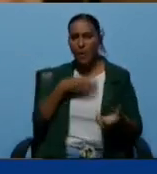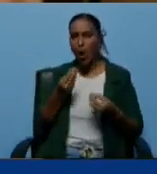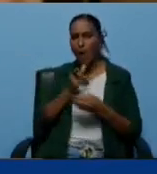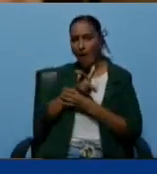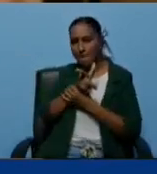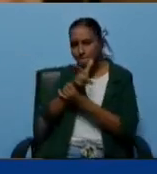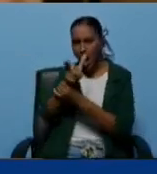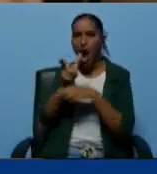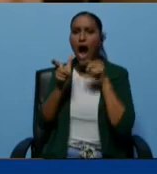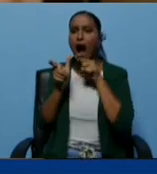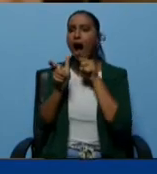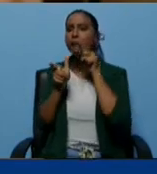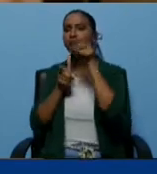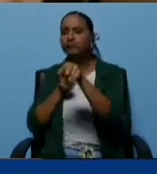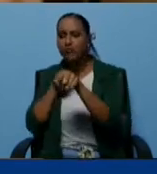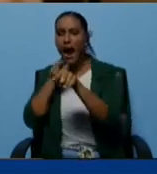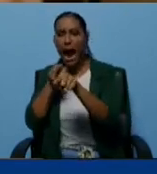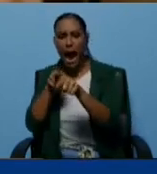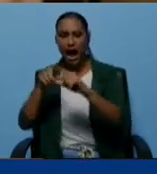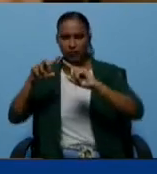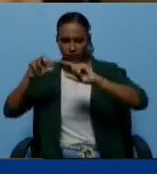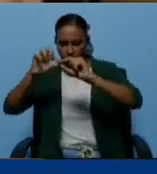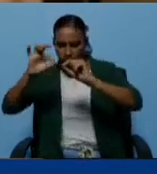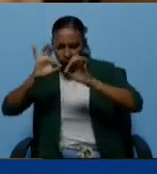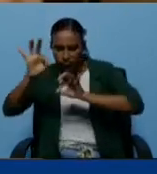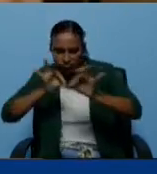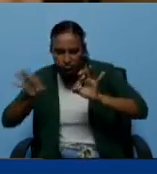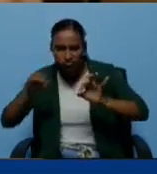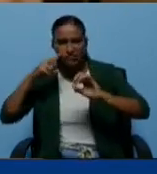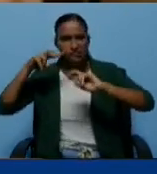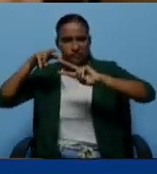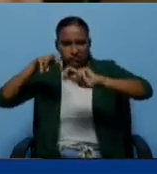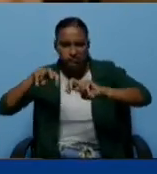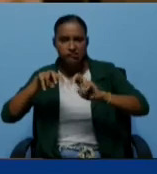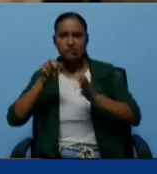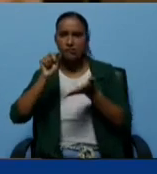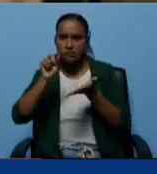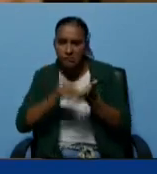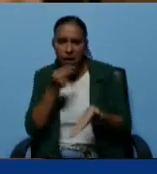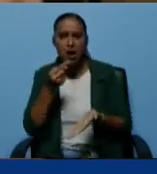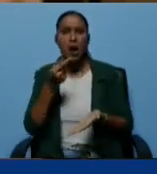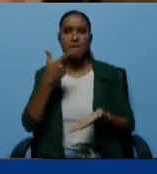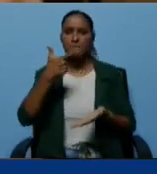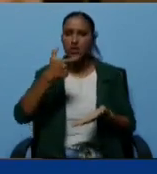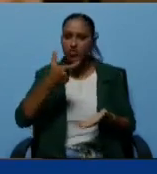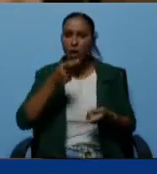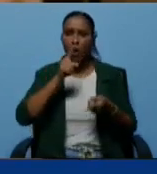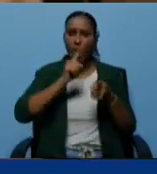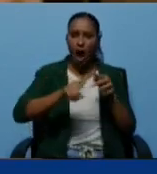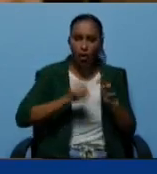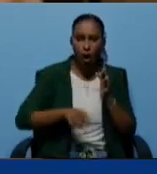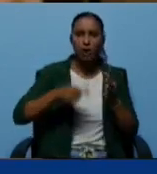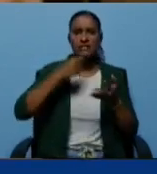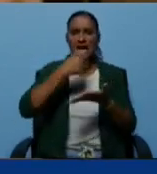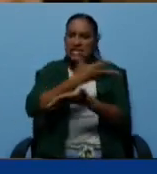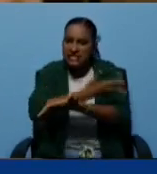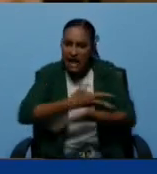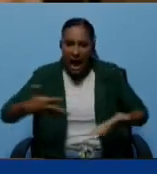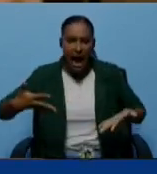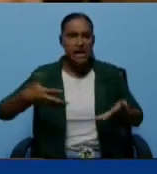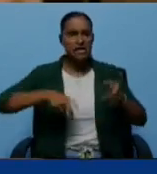reconocimiento técnico balístico, experticia biológica, experticias químicas, pesquisas digitales,